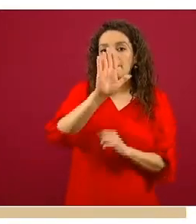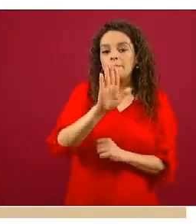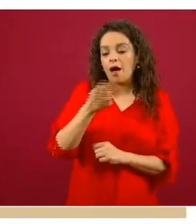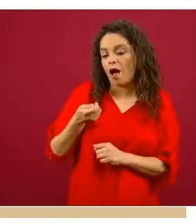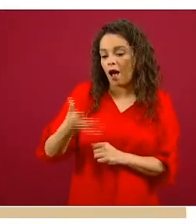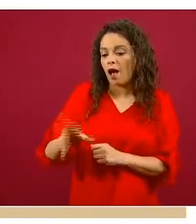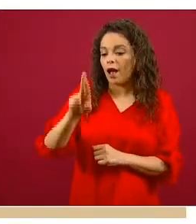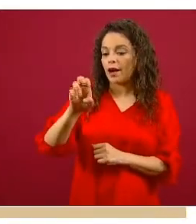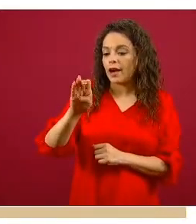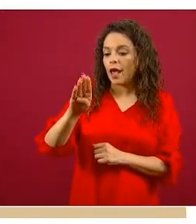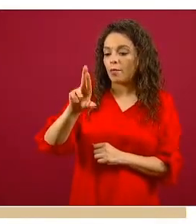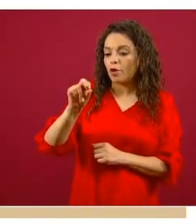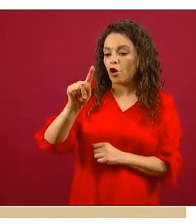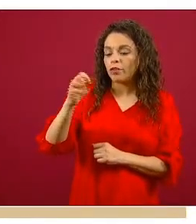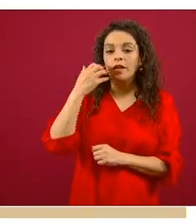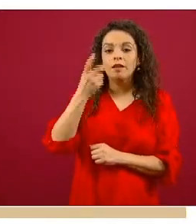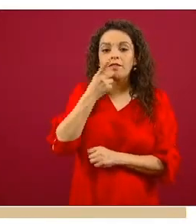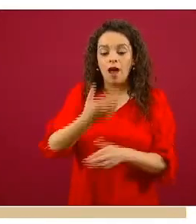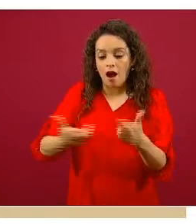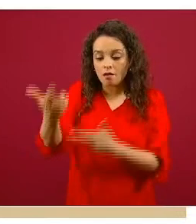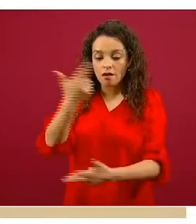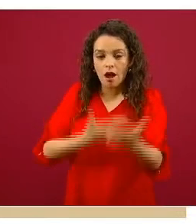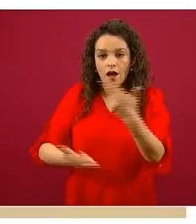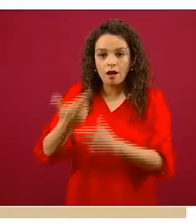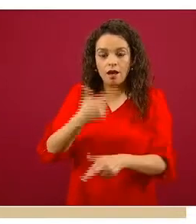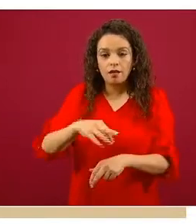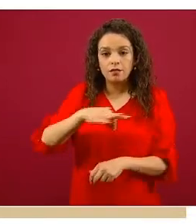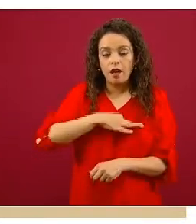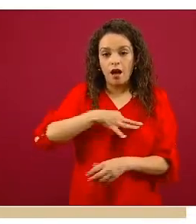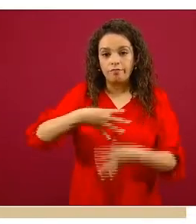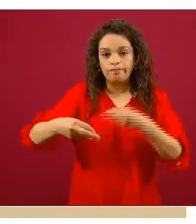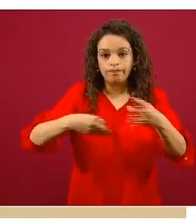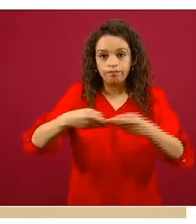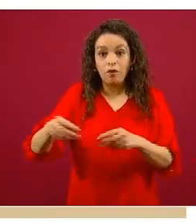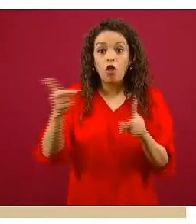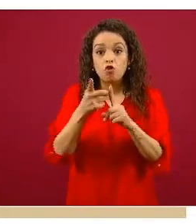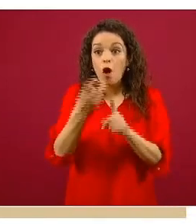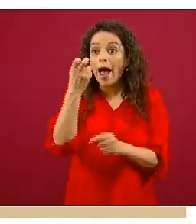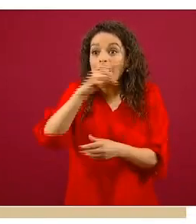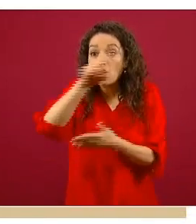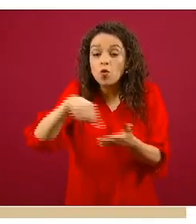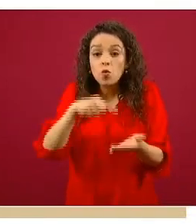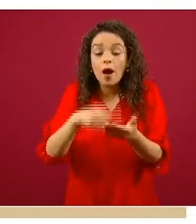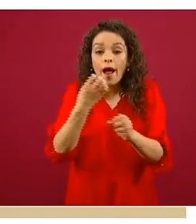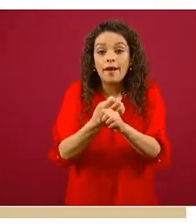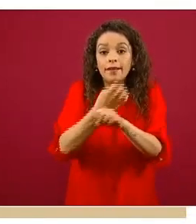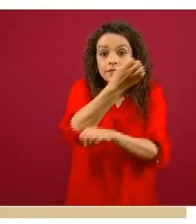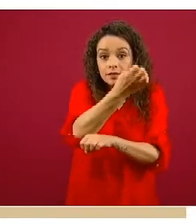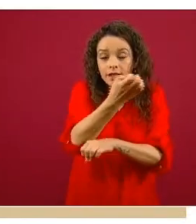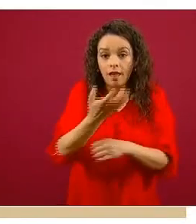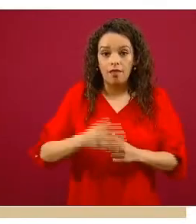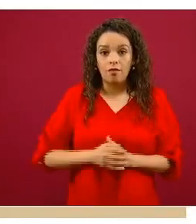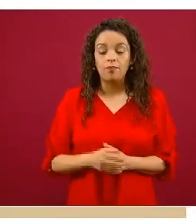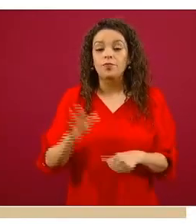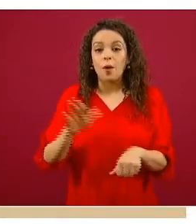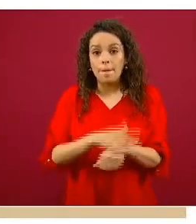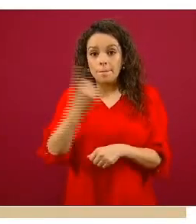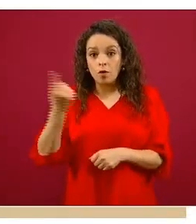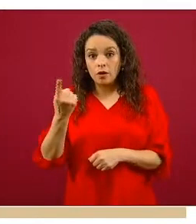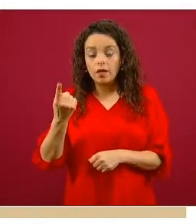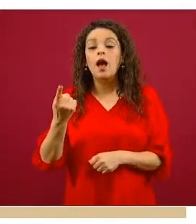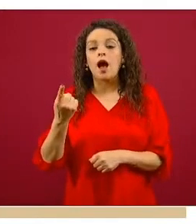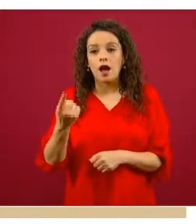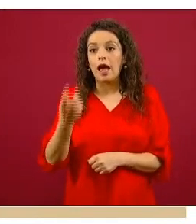este rebrote se ubica a nivel estatal, y este rebrote precisamente puede estar alimentado por esta asincronía que sucede